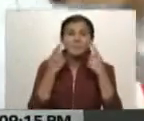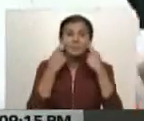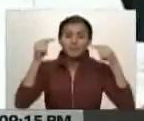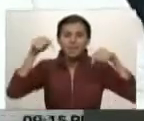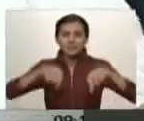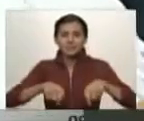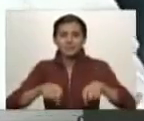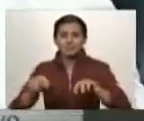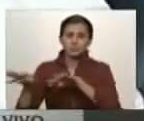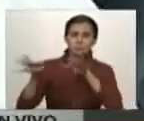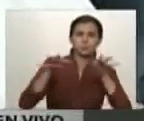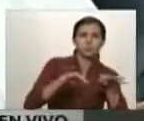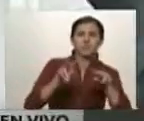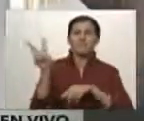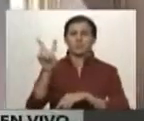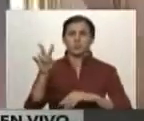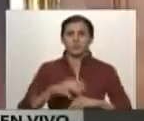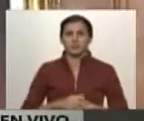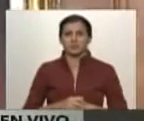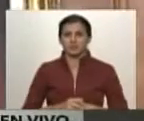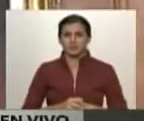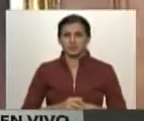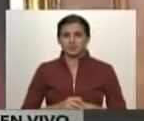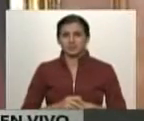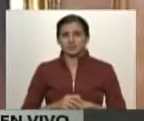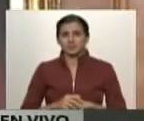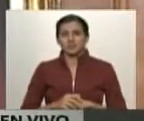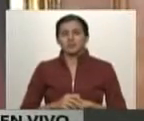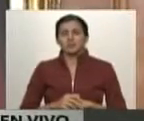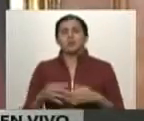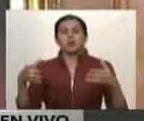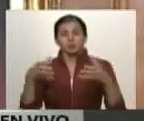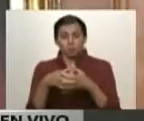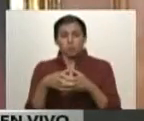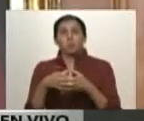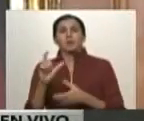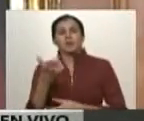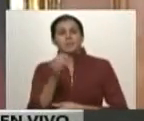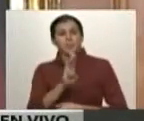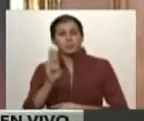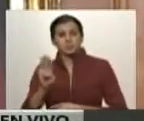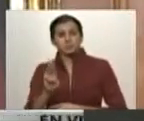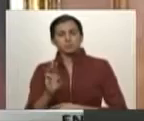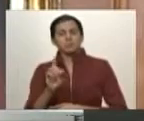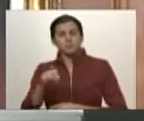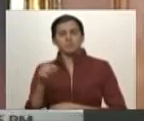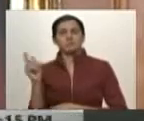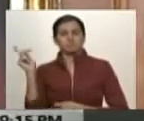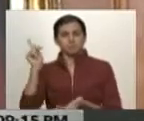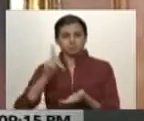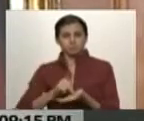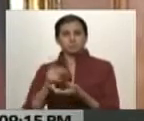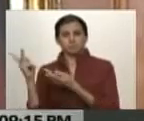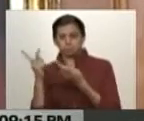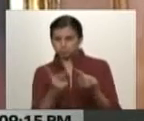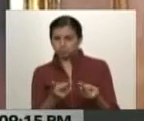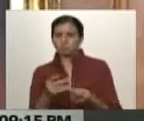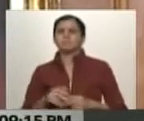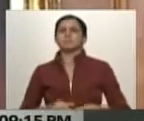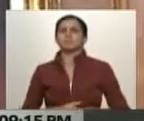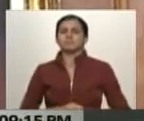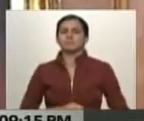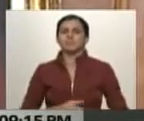venezuela aquí estamos con el equipo del gran polo patriótico que lo invita especialmente a esta reunión el